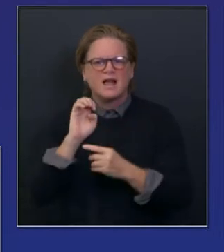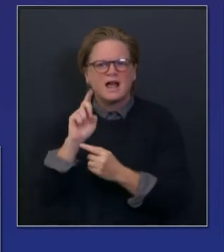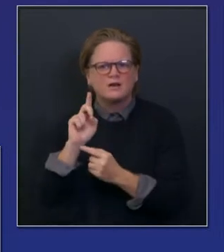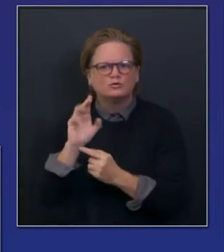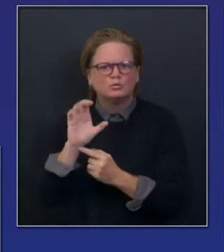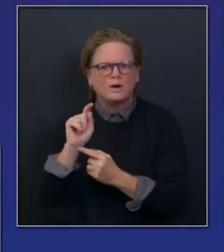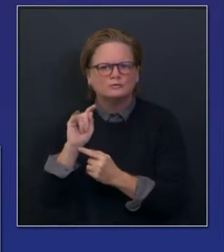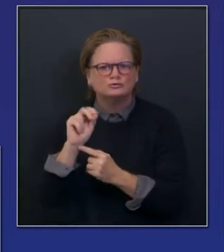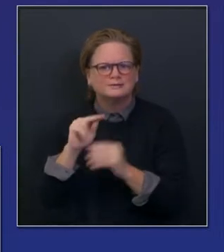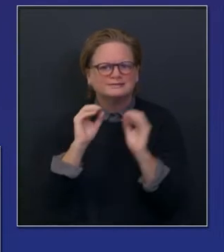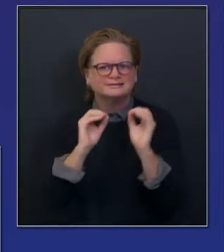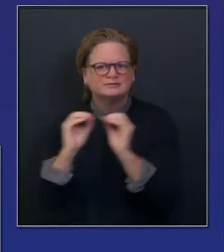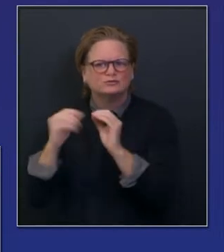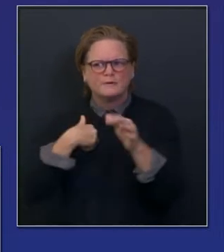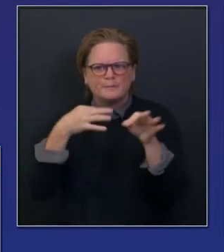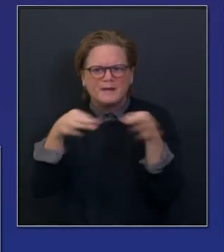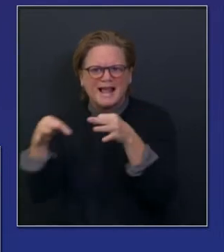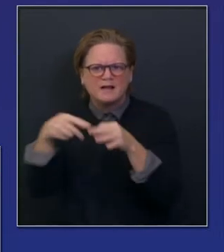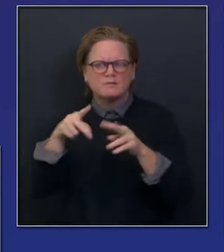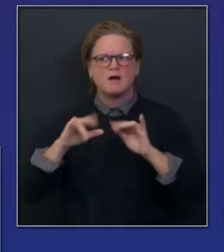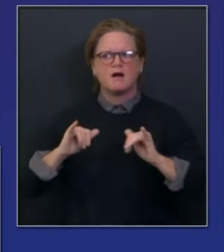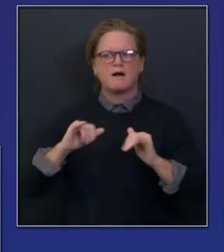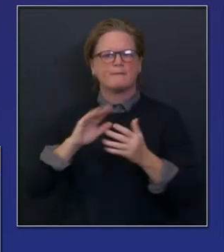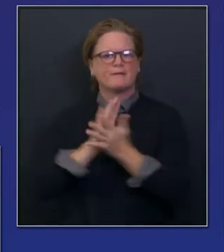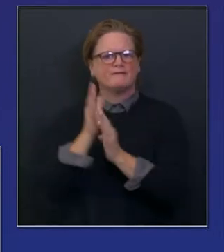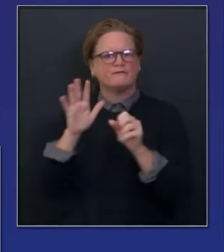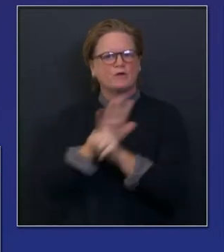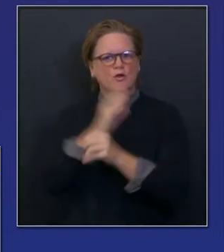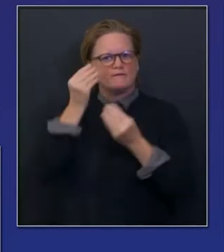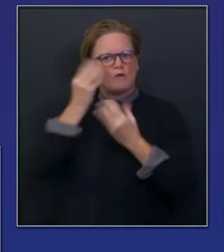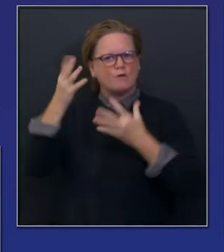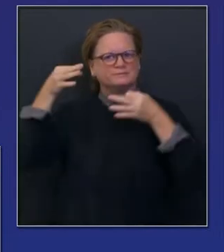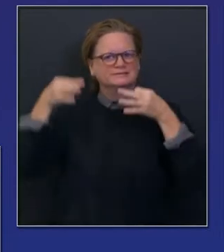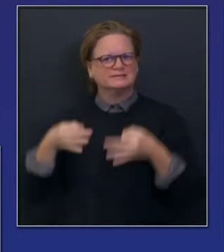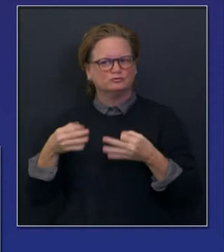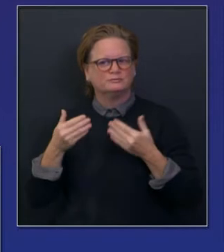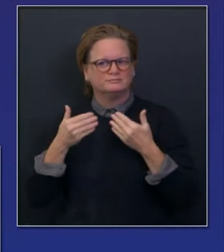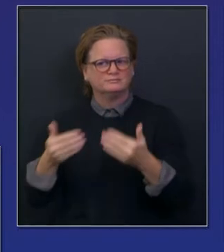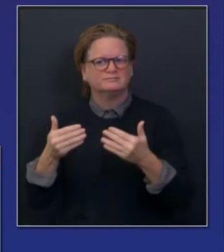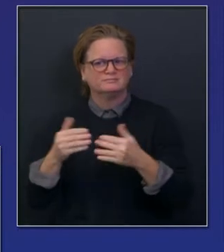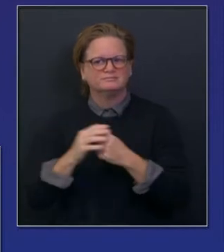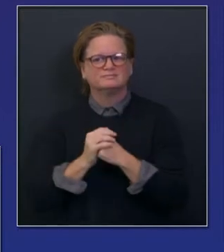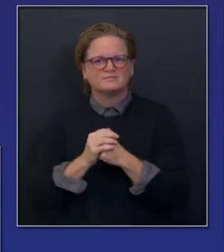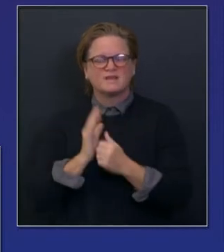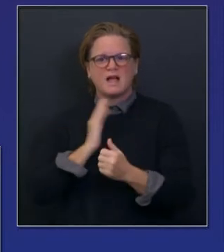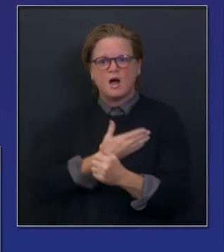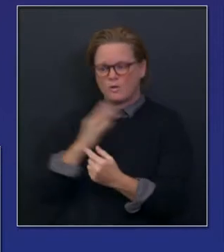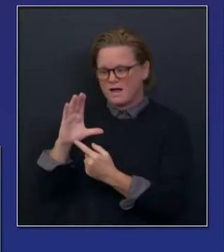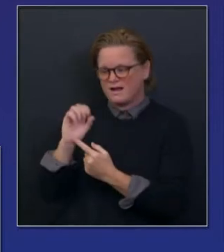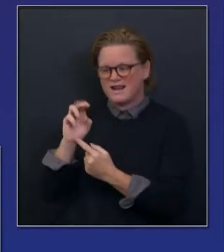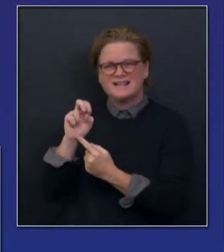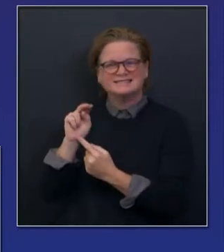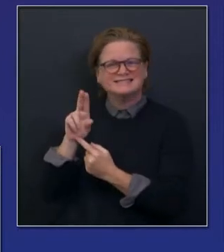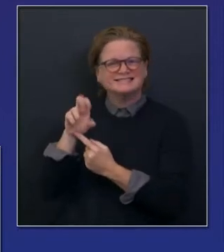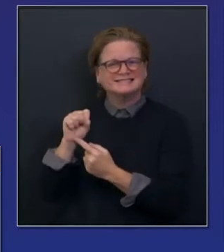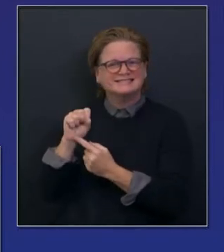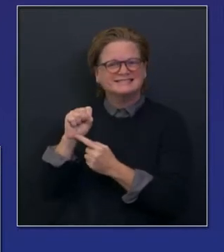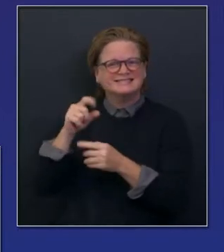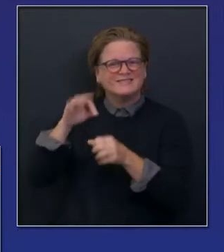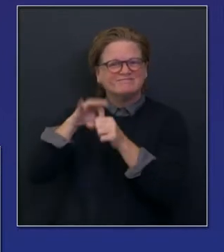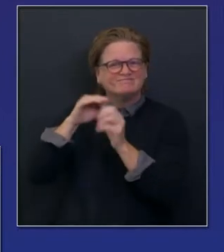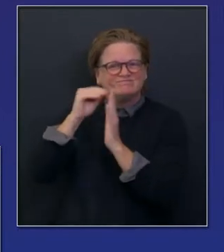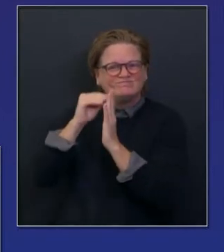tenemos la riqueza de esta experiencia reciente. Estamos usando el censo, la campaña del censo, utilizando